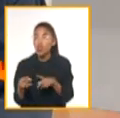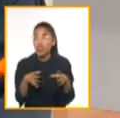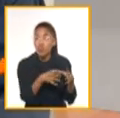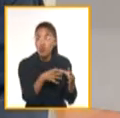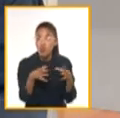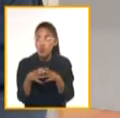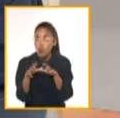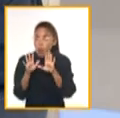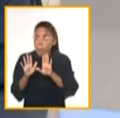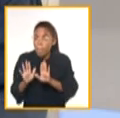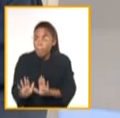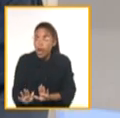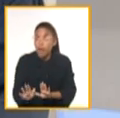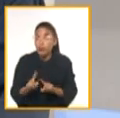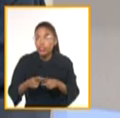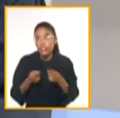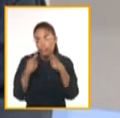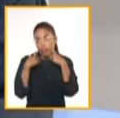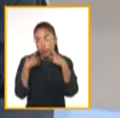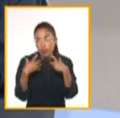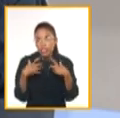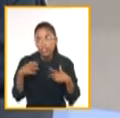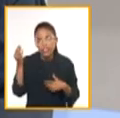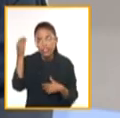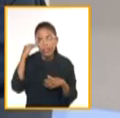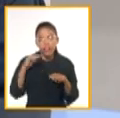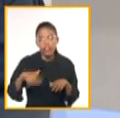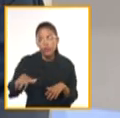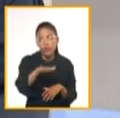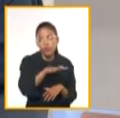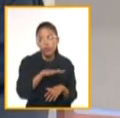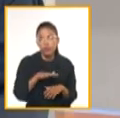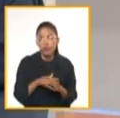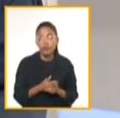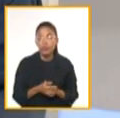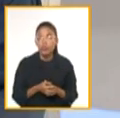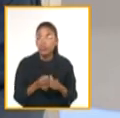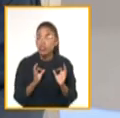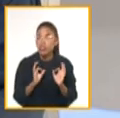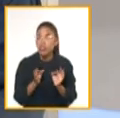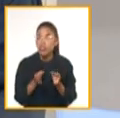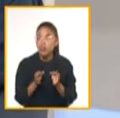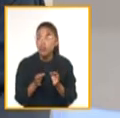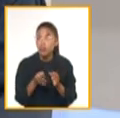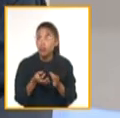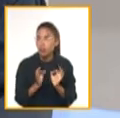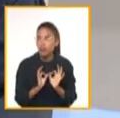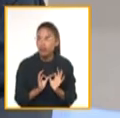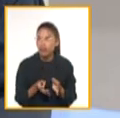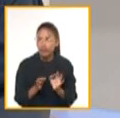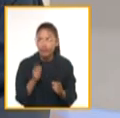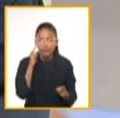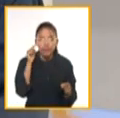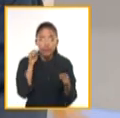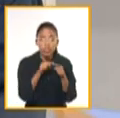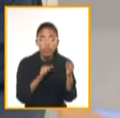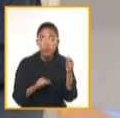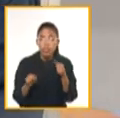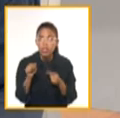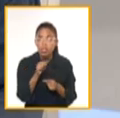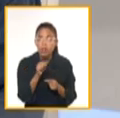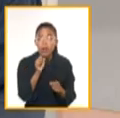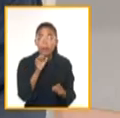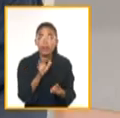montar la prioridad de restablecimiento. Volvimos a tener la misma prioridad, o sea, seguíamos con la prioridad de arrancar las unidades de Boca de